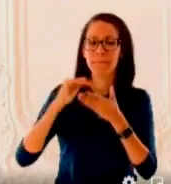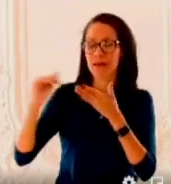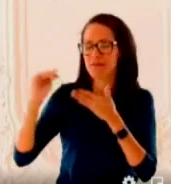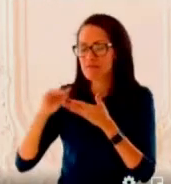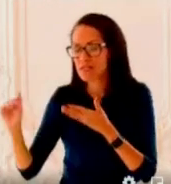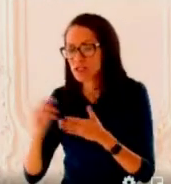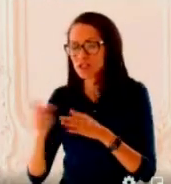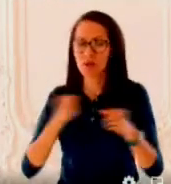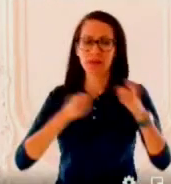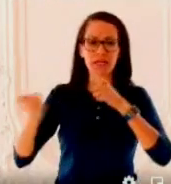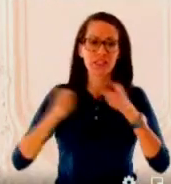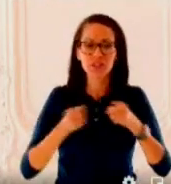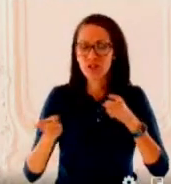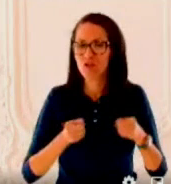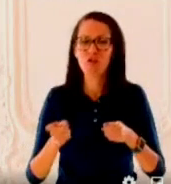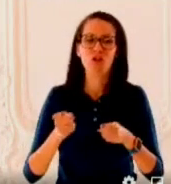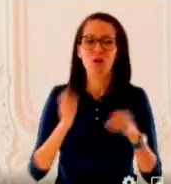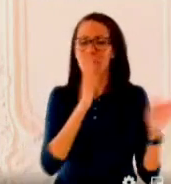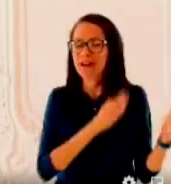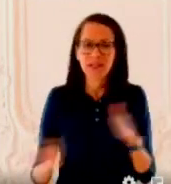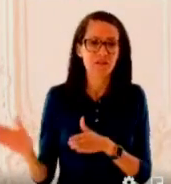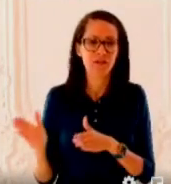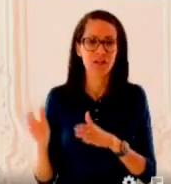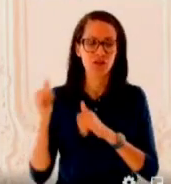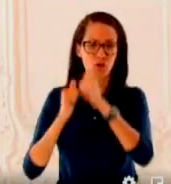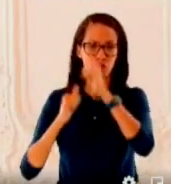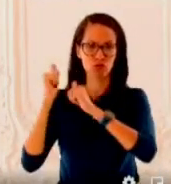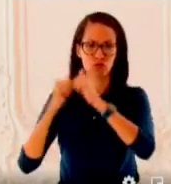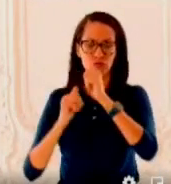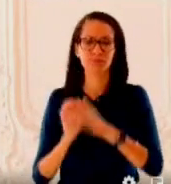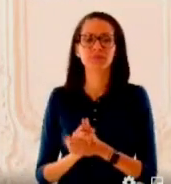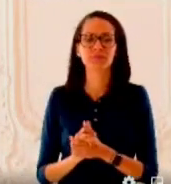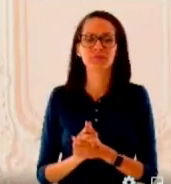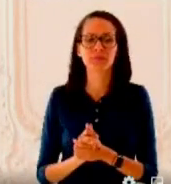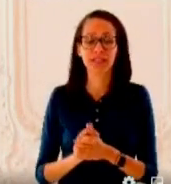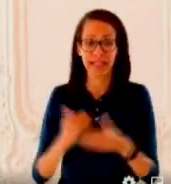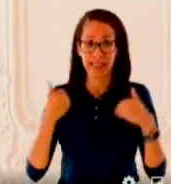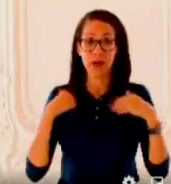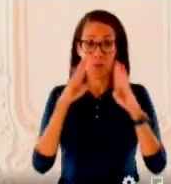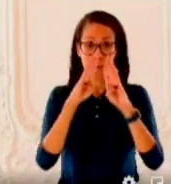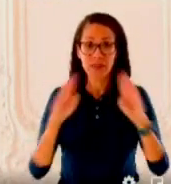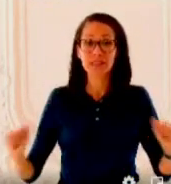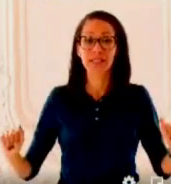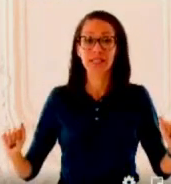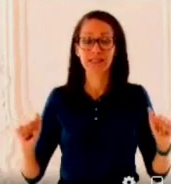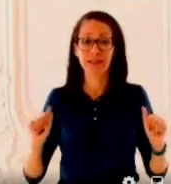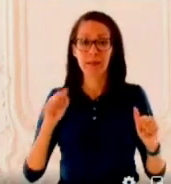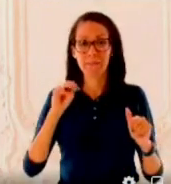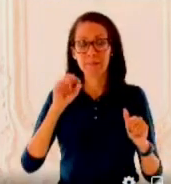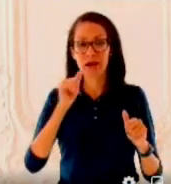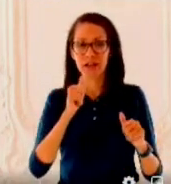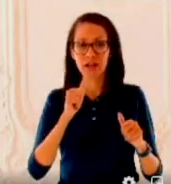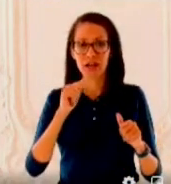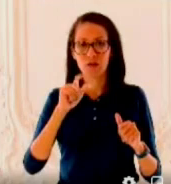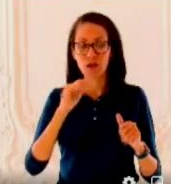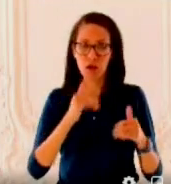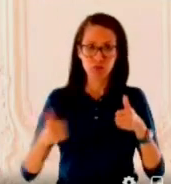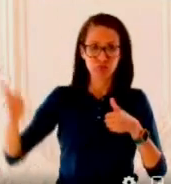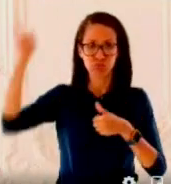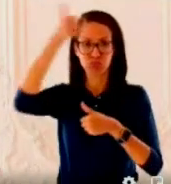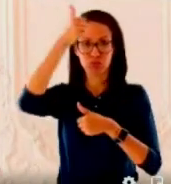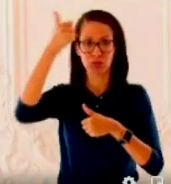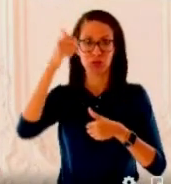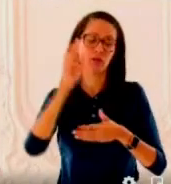administración, gerencia de proyectos, planificación y construcción. Tiene un bachillerato magna cum laude en ingeniería civil del